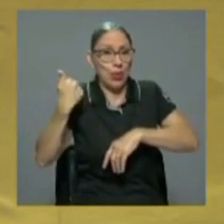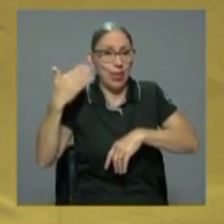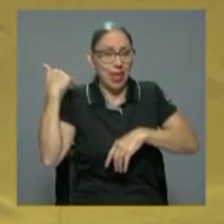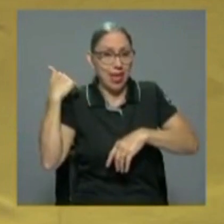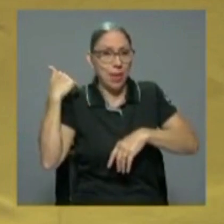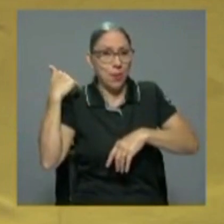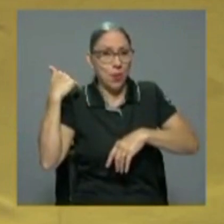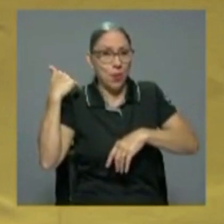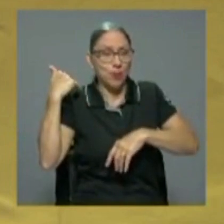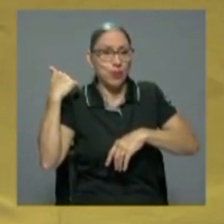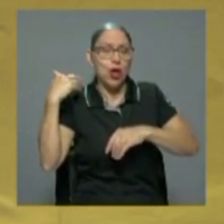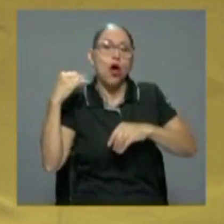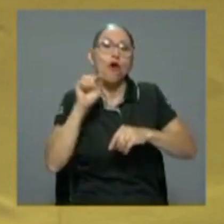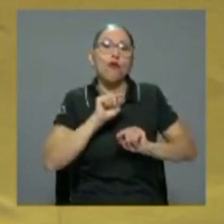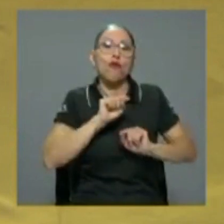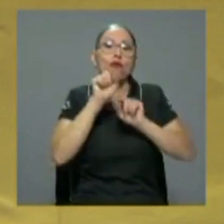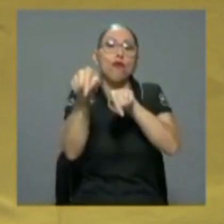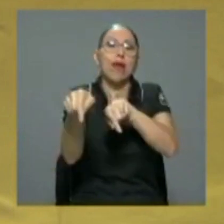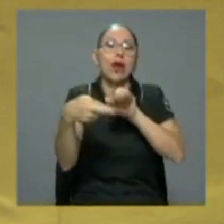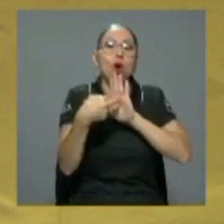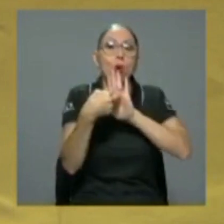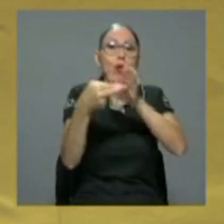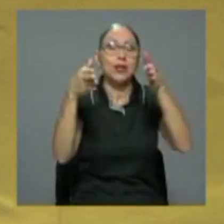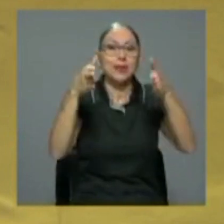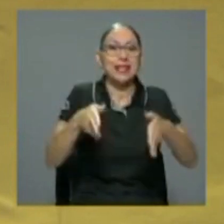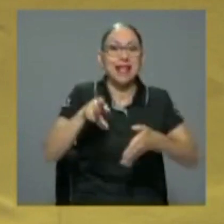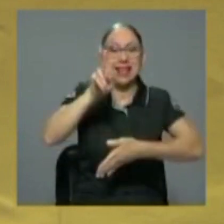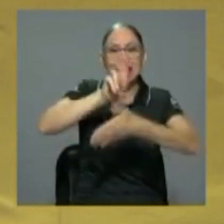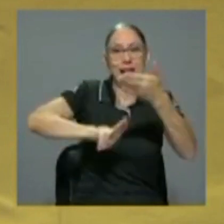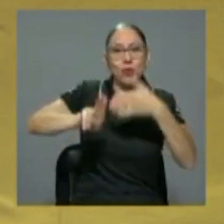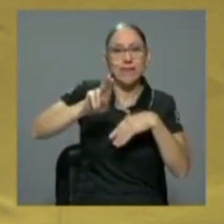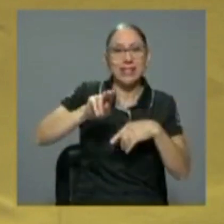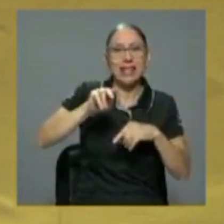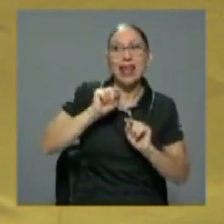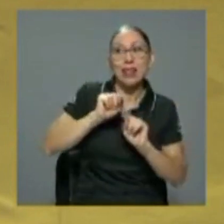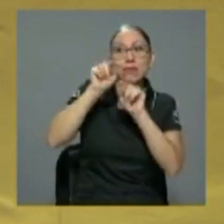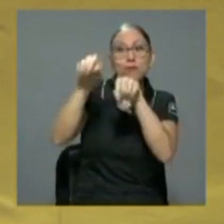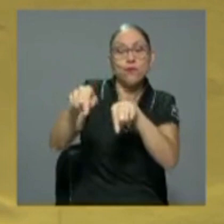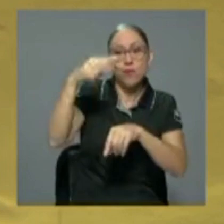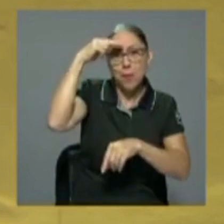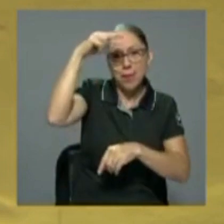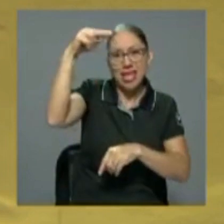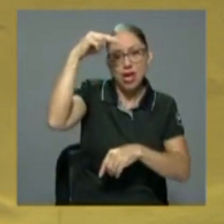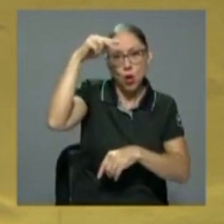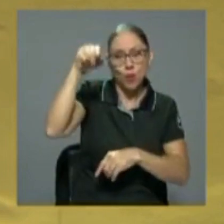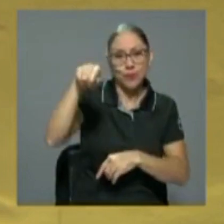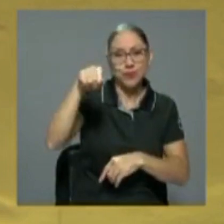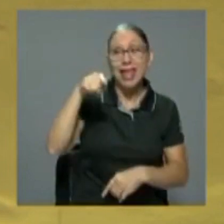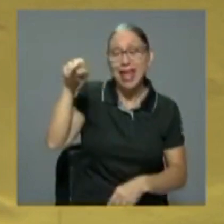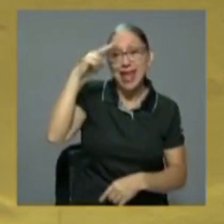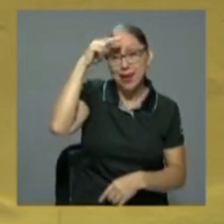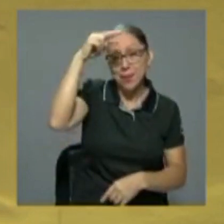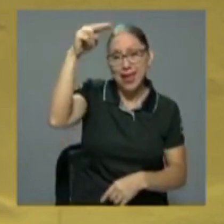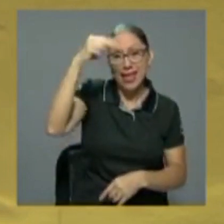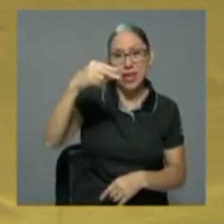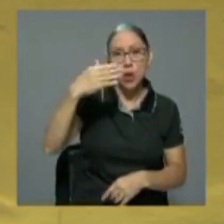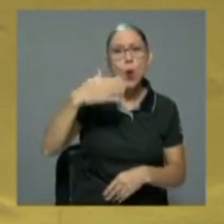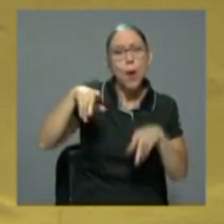en representación de la universidad en México, y en México quien fue el